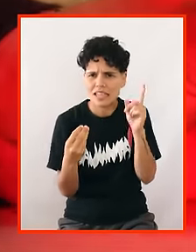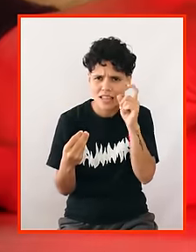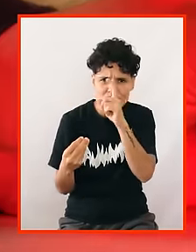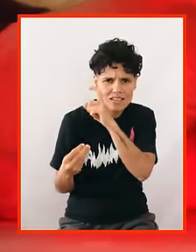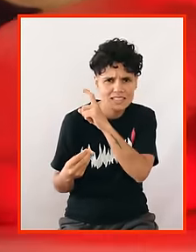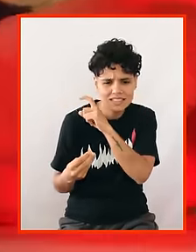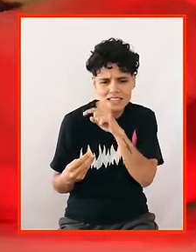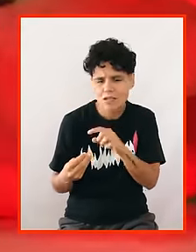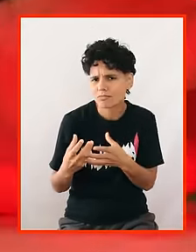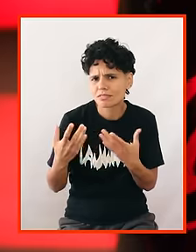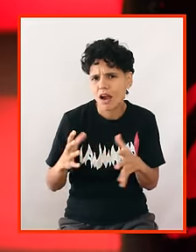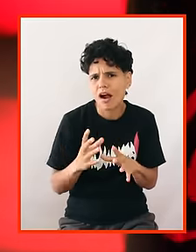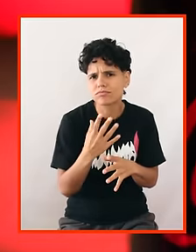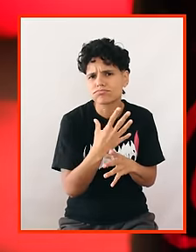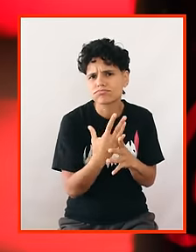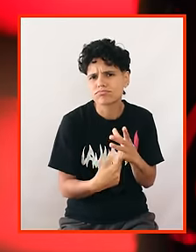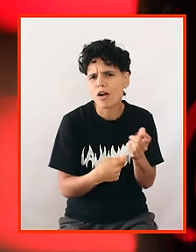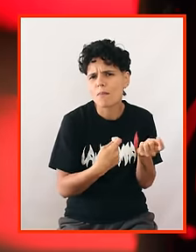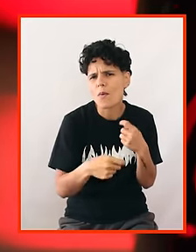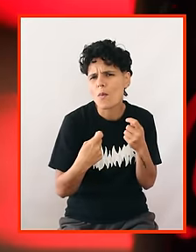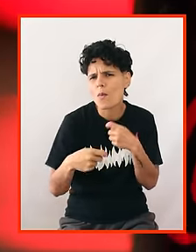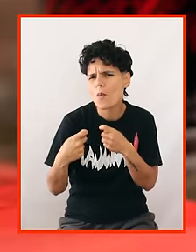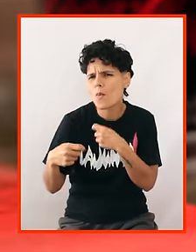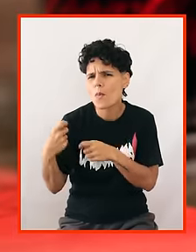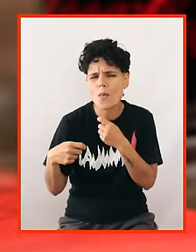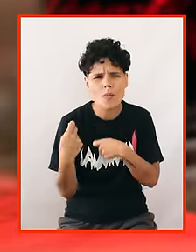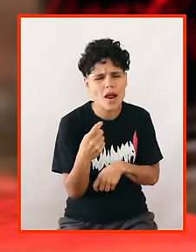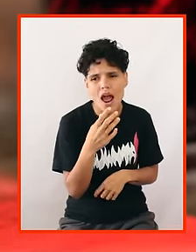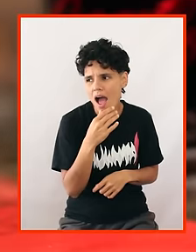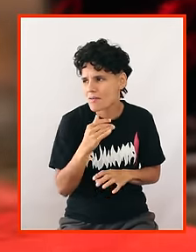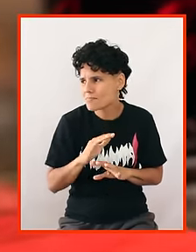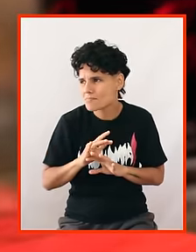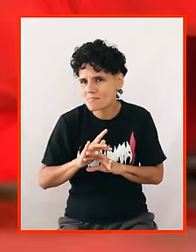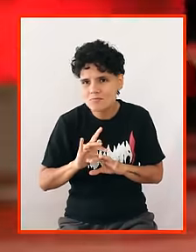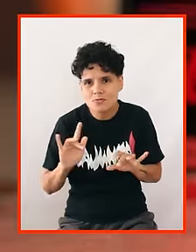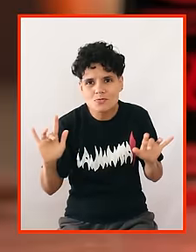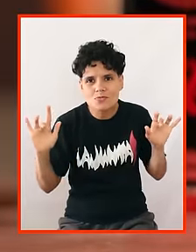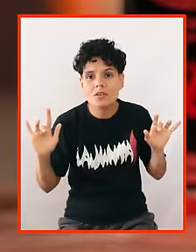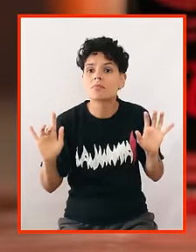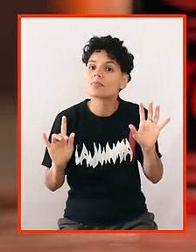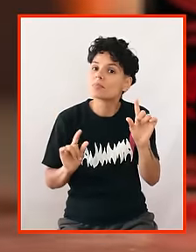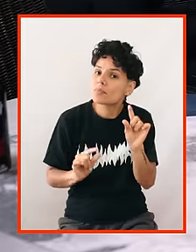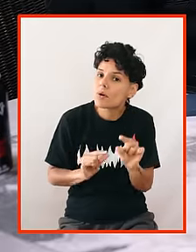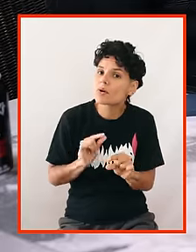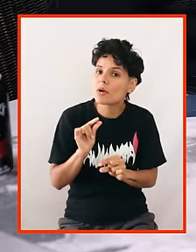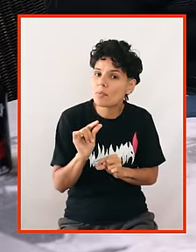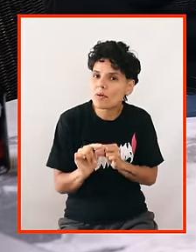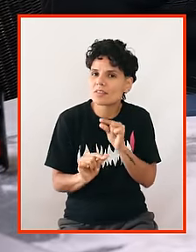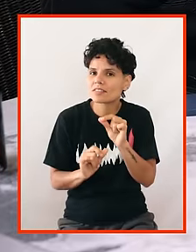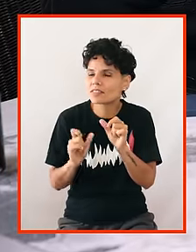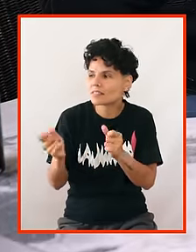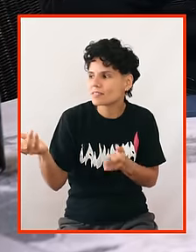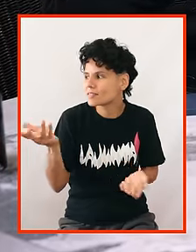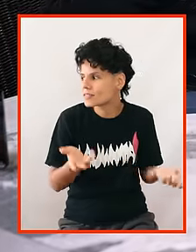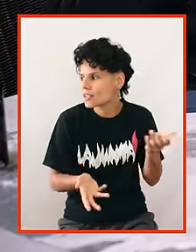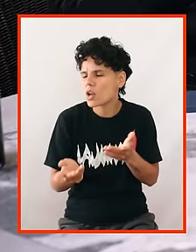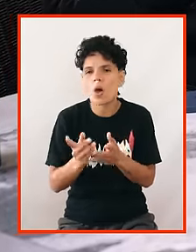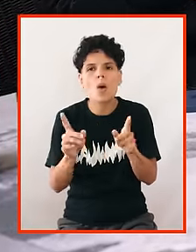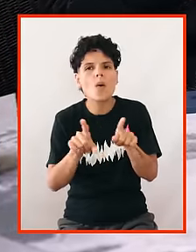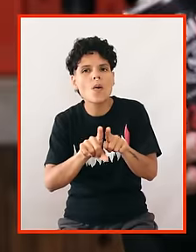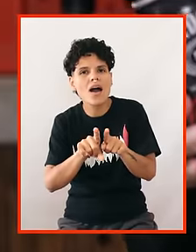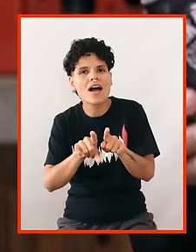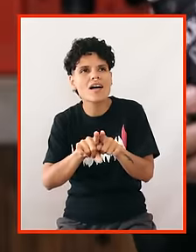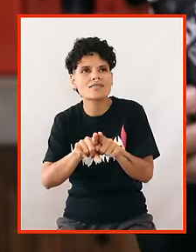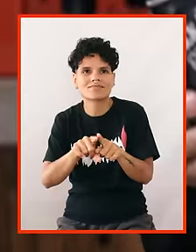único. Cuesta encontrarla, ¿eh? Porque está completamente agotada. La verdad es que no hay en ningún lado, pero están llegando. Son como